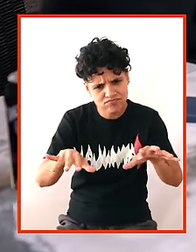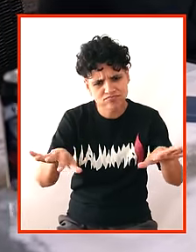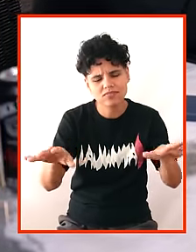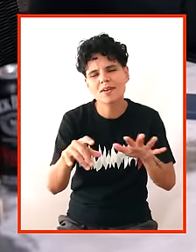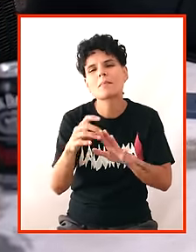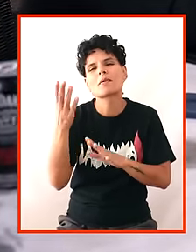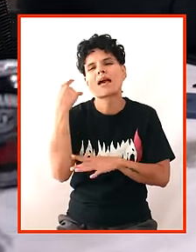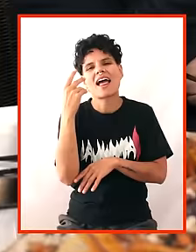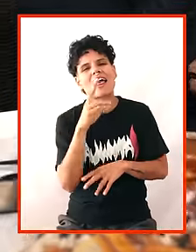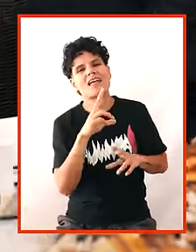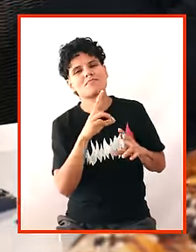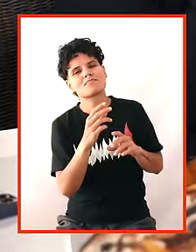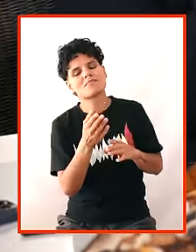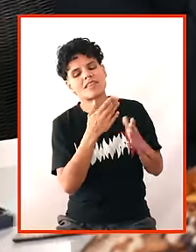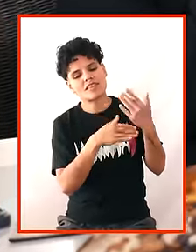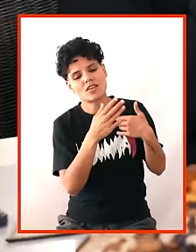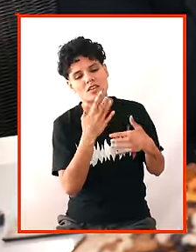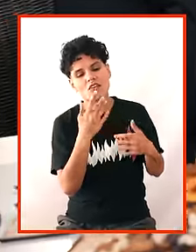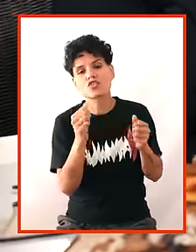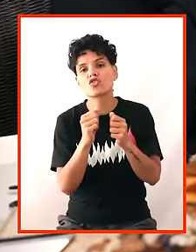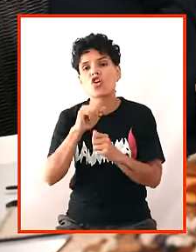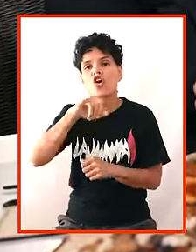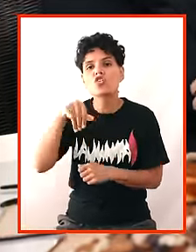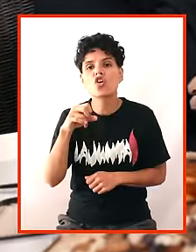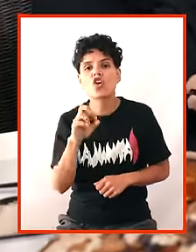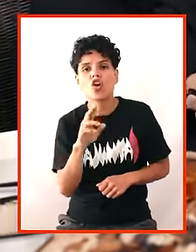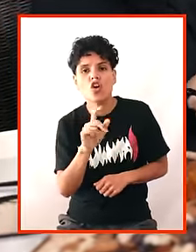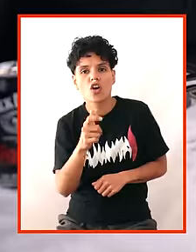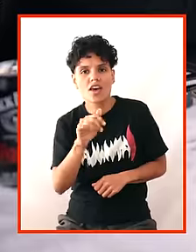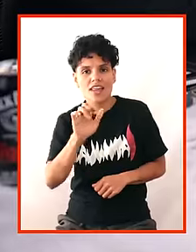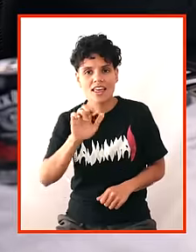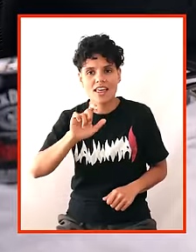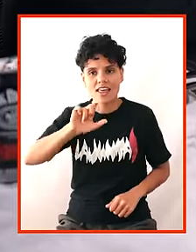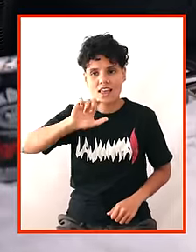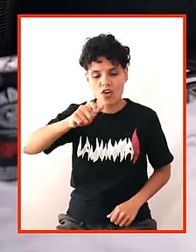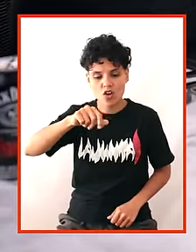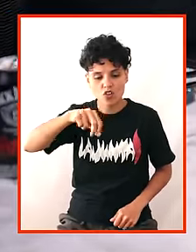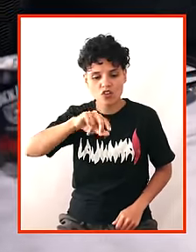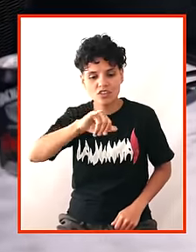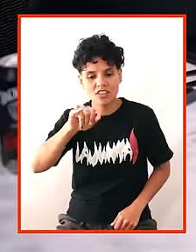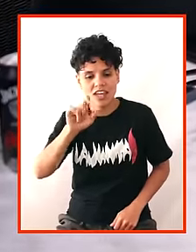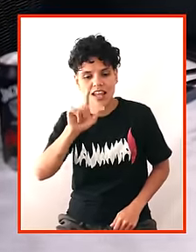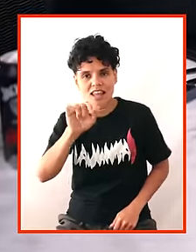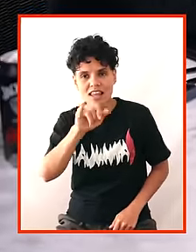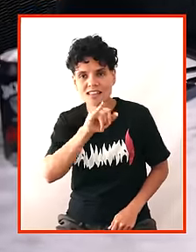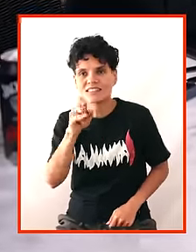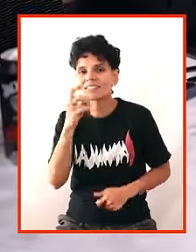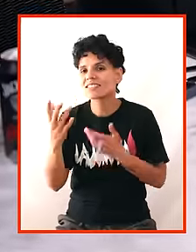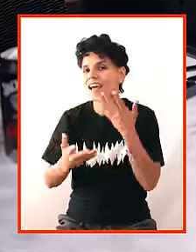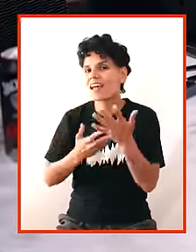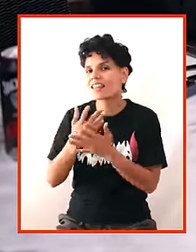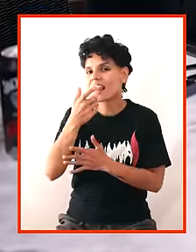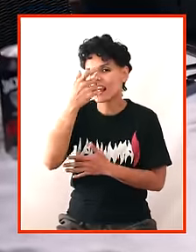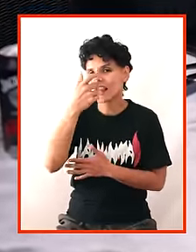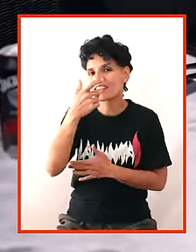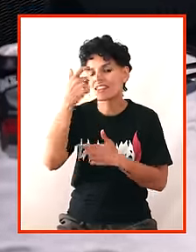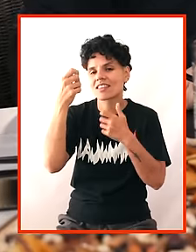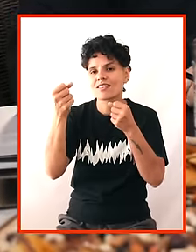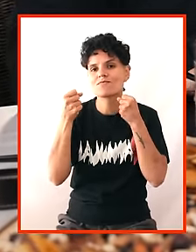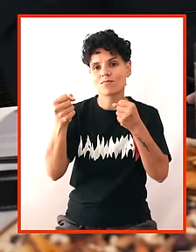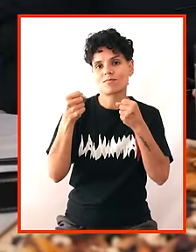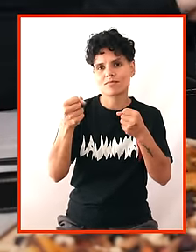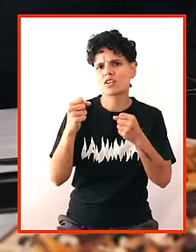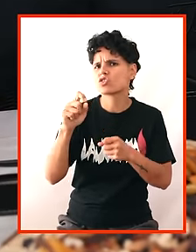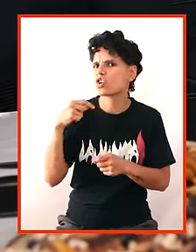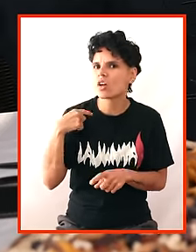nuestra, cantando con Jorge González. Ah, claro, claro. Oh, sí, qué momento, creo que lo he visto 150 veces.